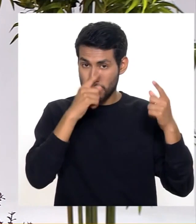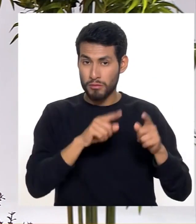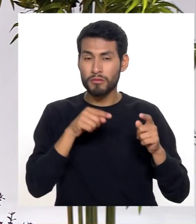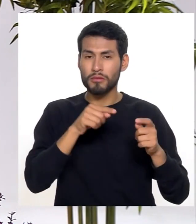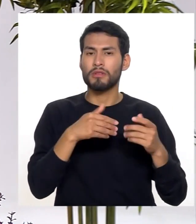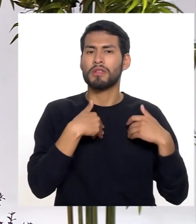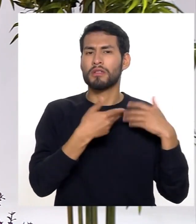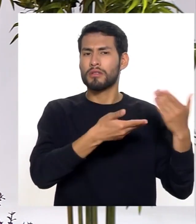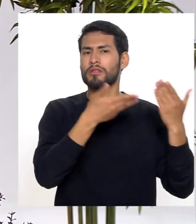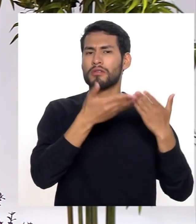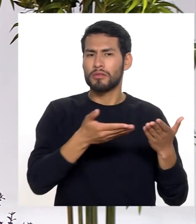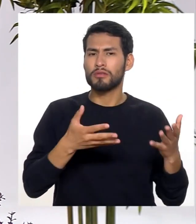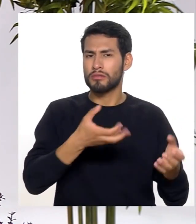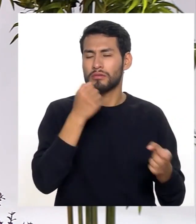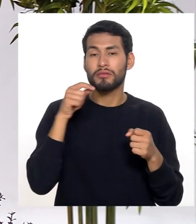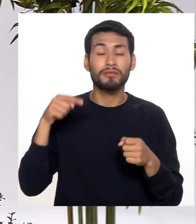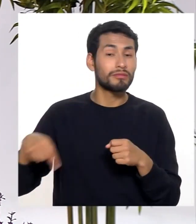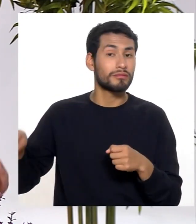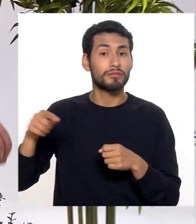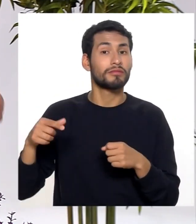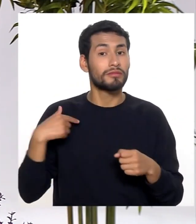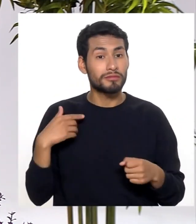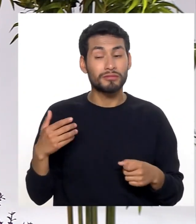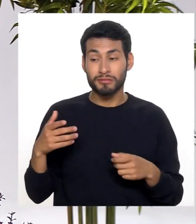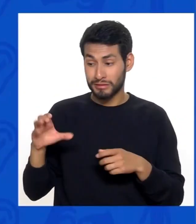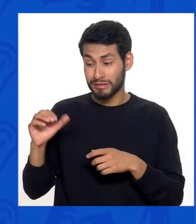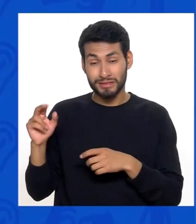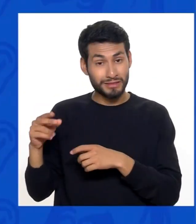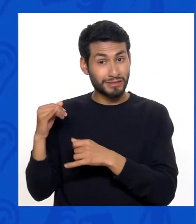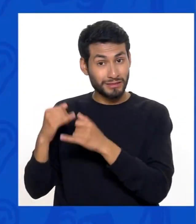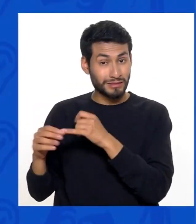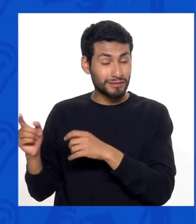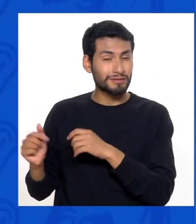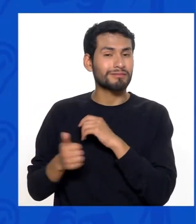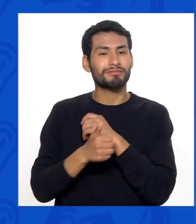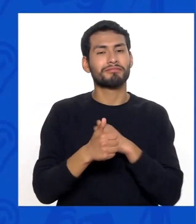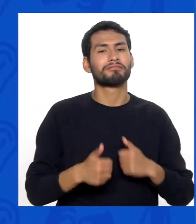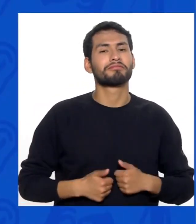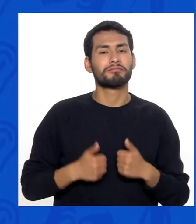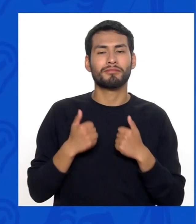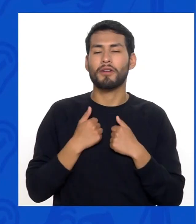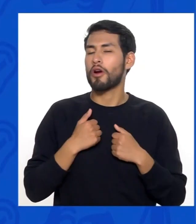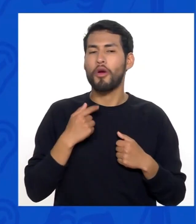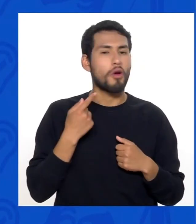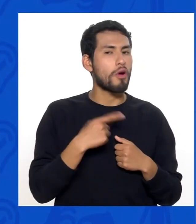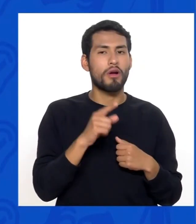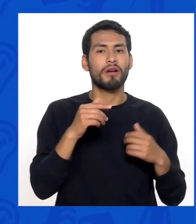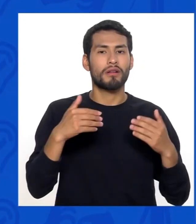bienes incautados, estos chicos salen del CAR, uh-huh, y pueden vivir solos.